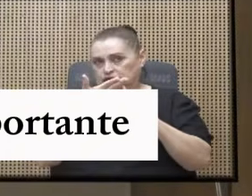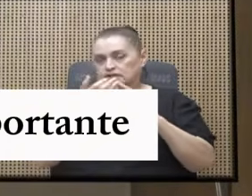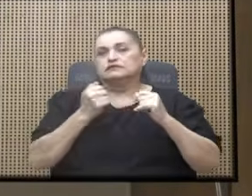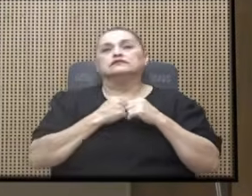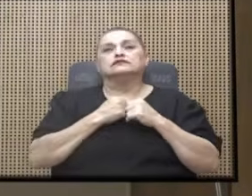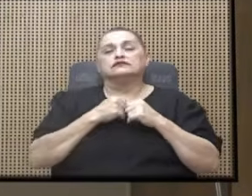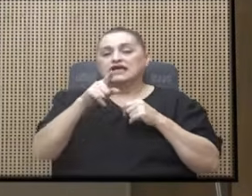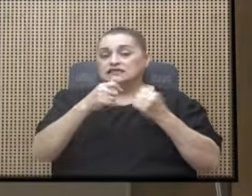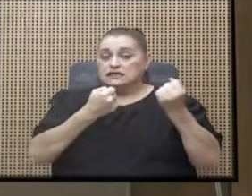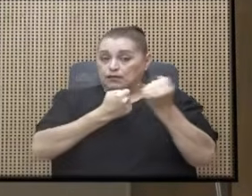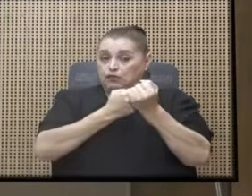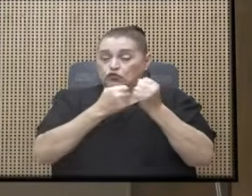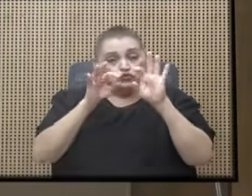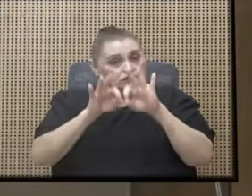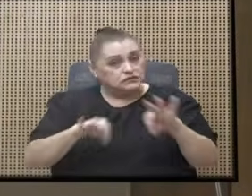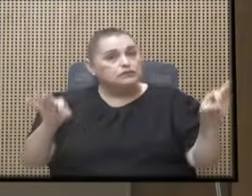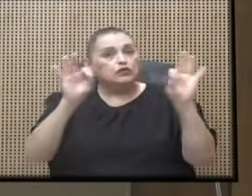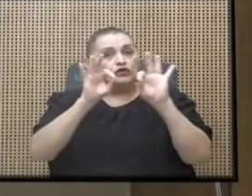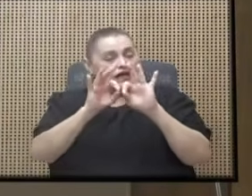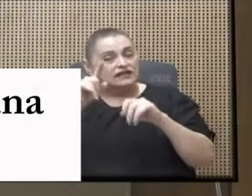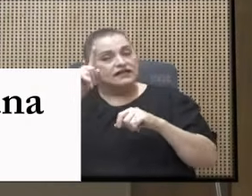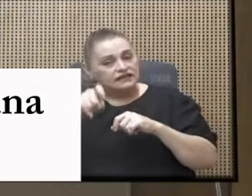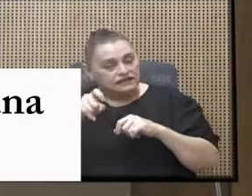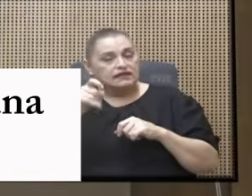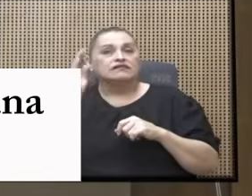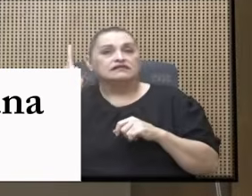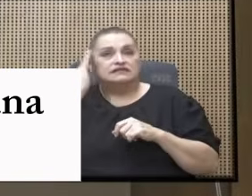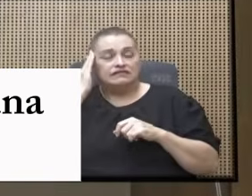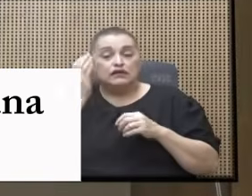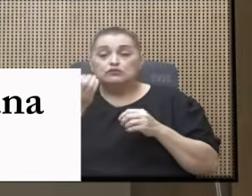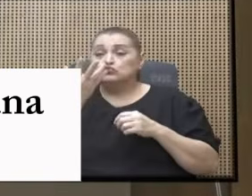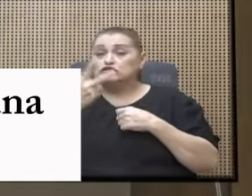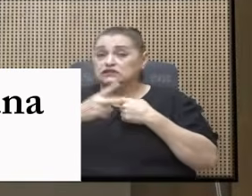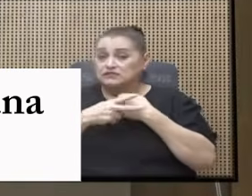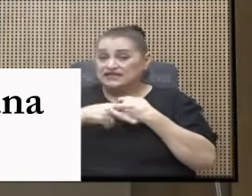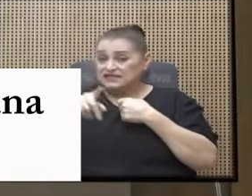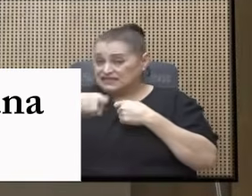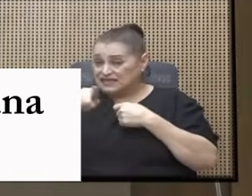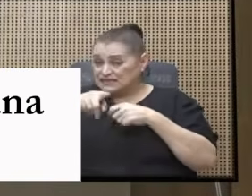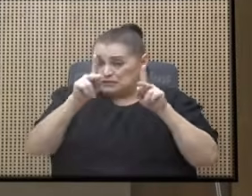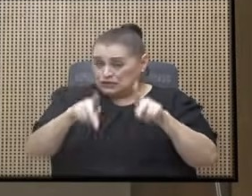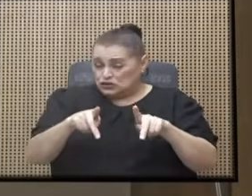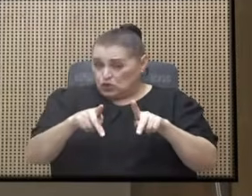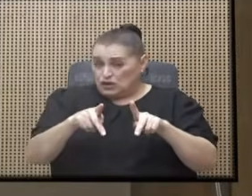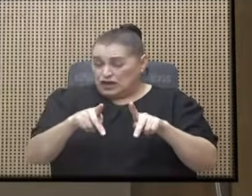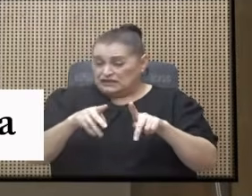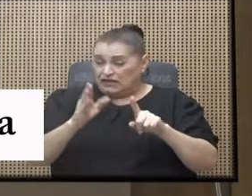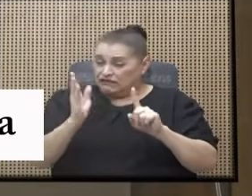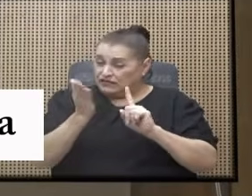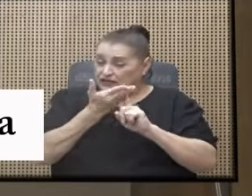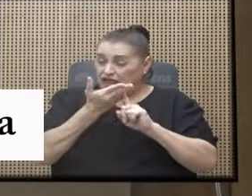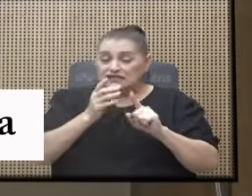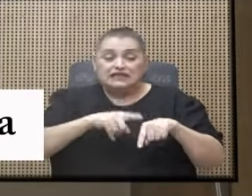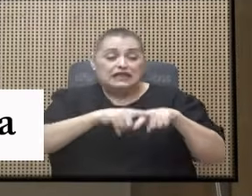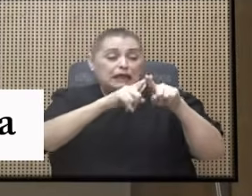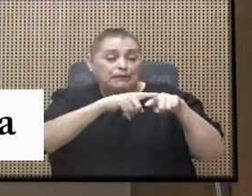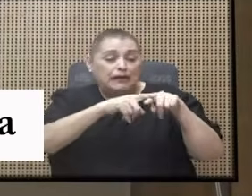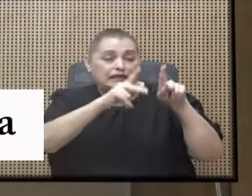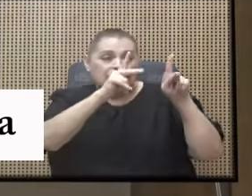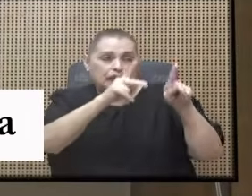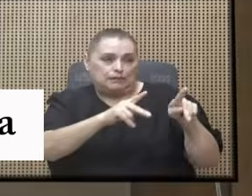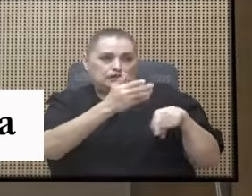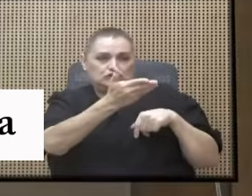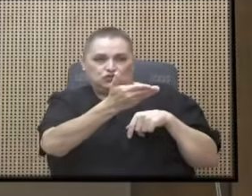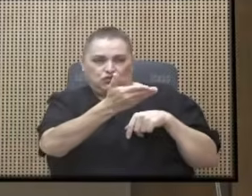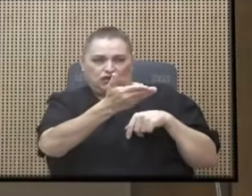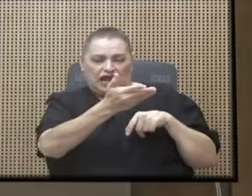muy importante. Hay que tomar en cuenta que muchas veces esas víctimas tienen una dependencia de la persona imputada. Es decir, la